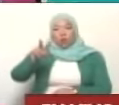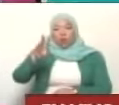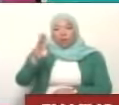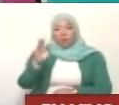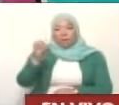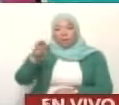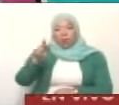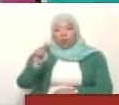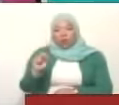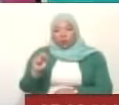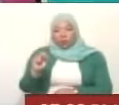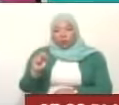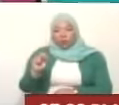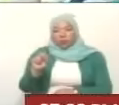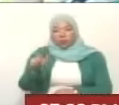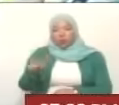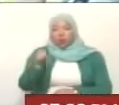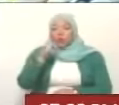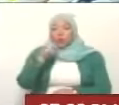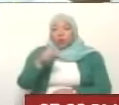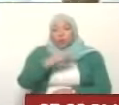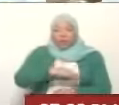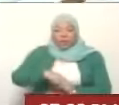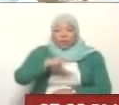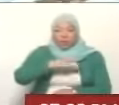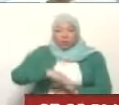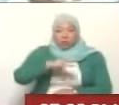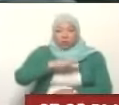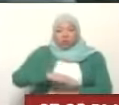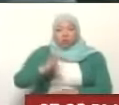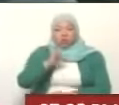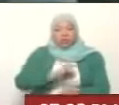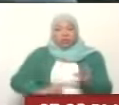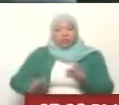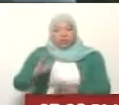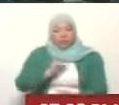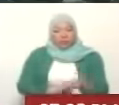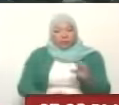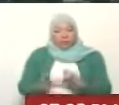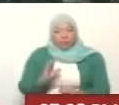Morán. La gran misión inolvidable,